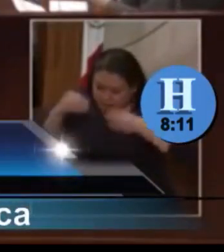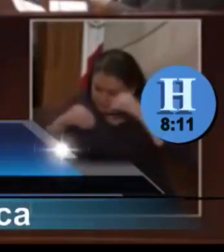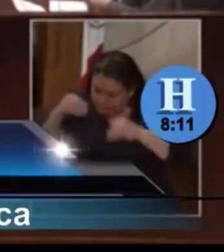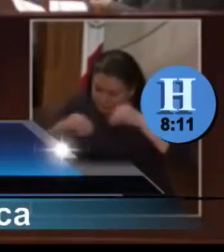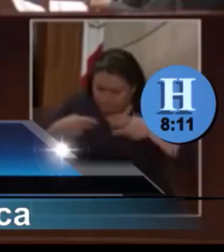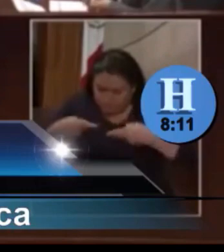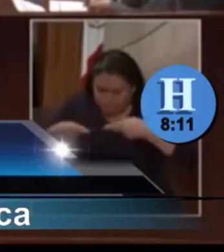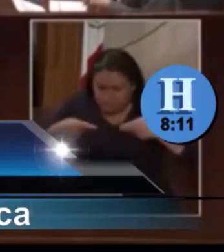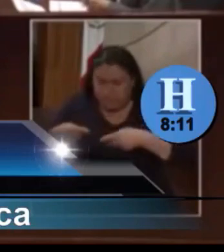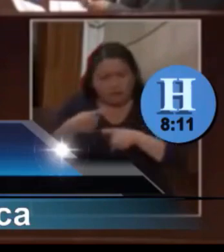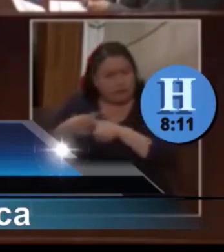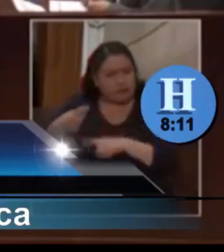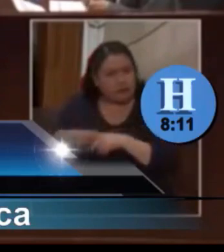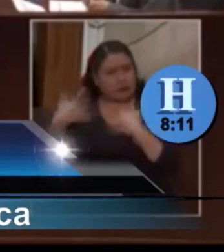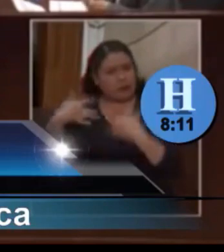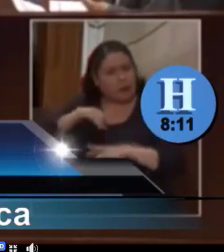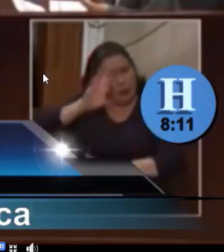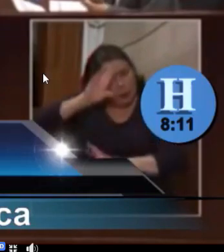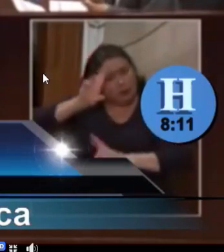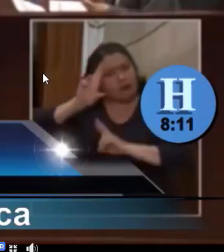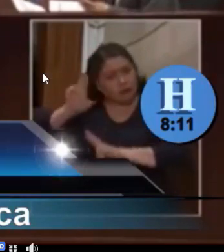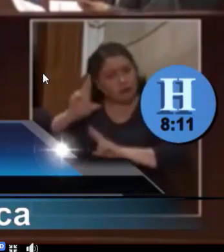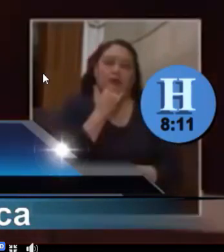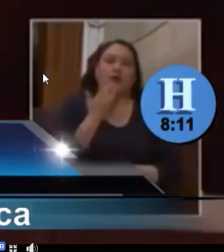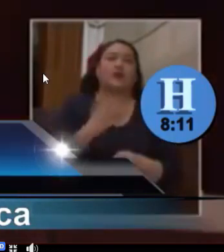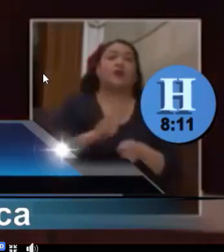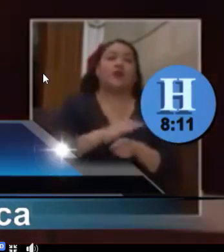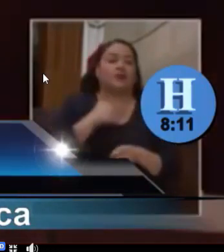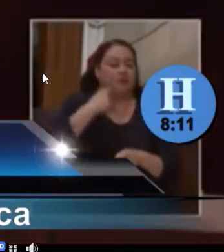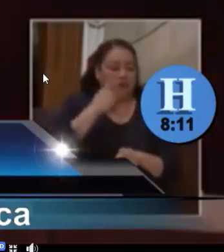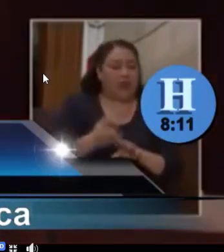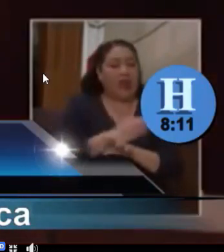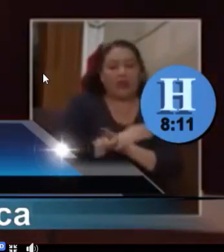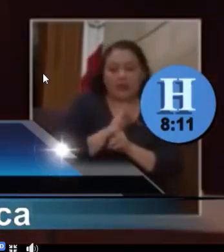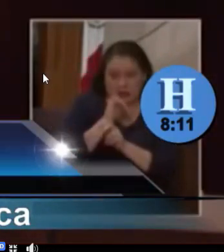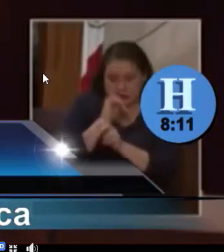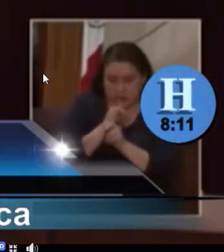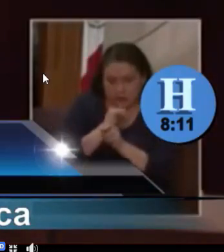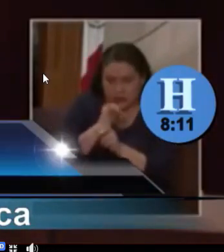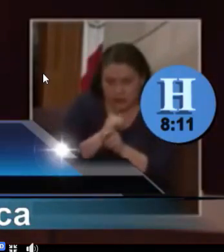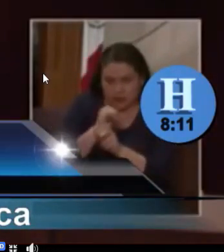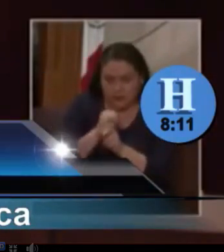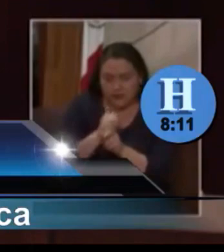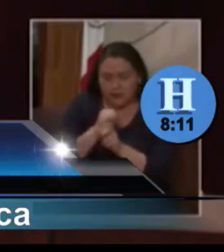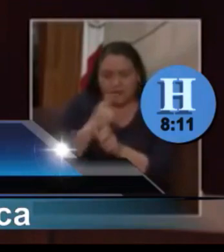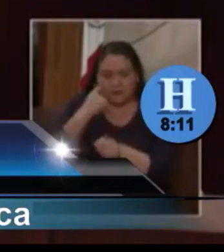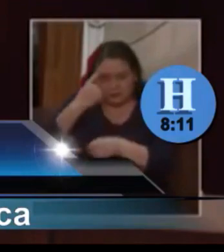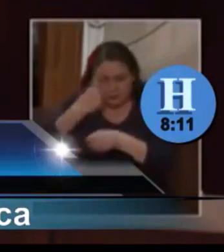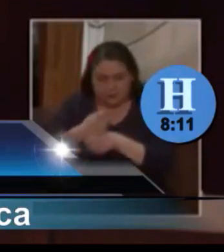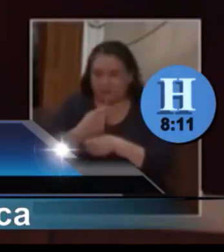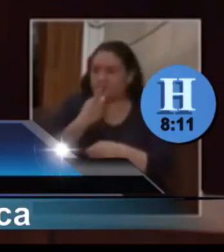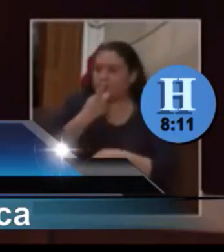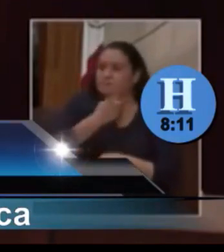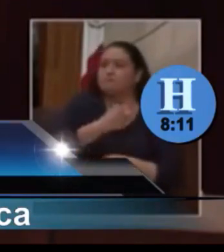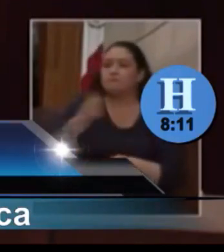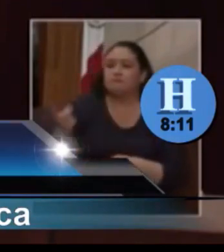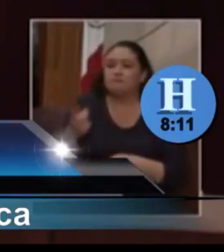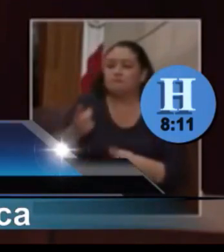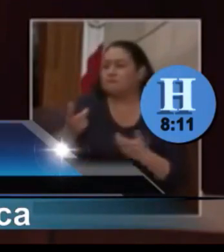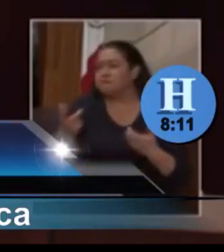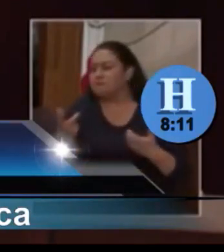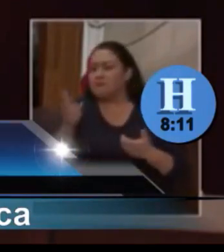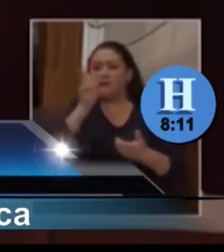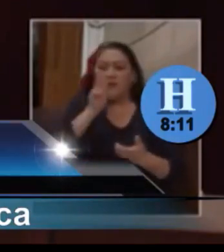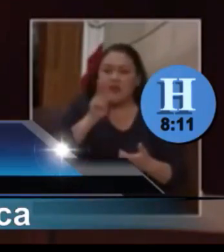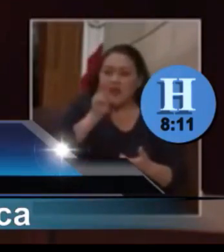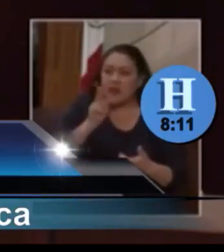en el sentido de que se individualizara la multa, a lo mejor que se bajara. Pero bueno, lo que pasó es que se revocó